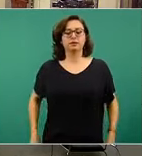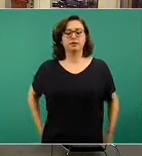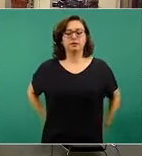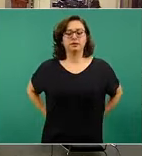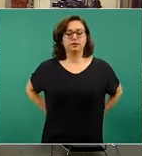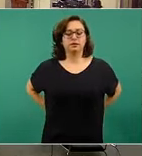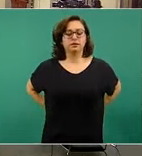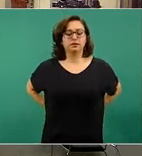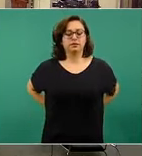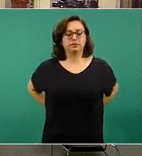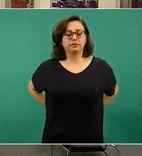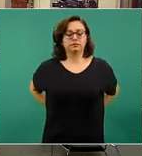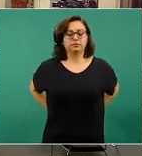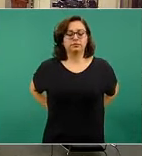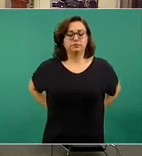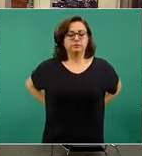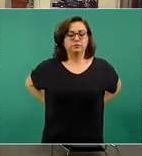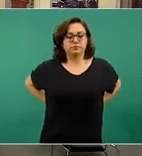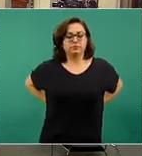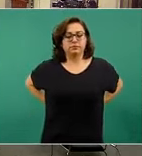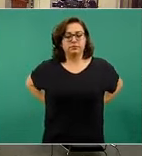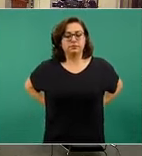Como ya comenta el doctor José Luis Alomía,